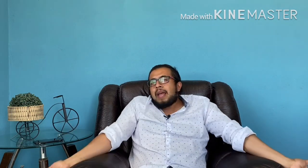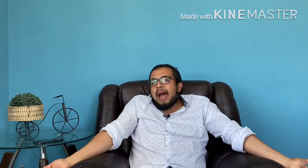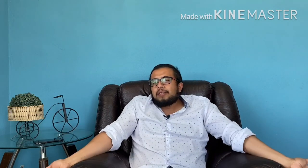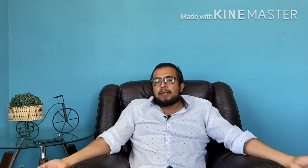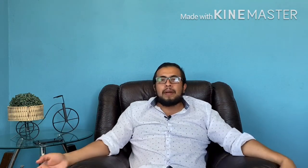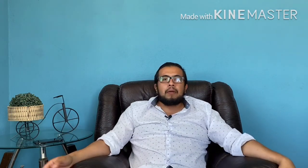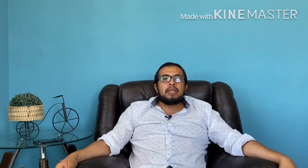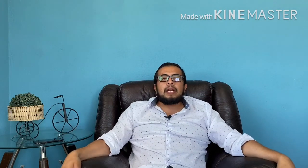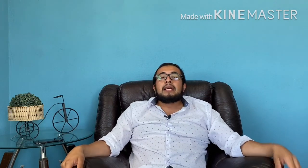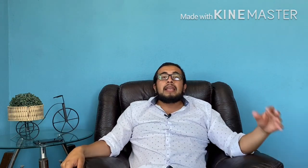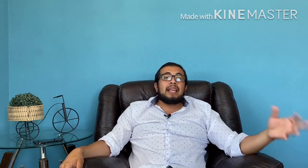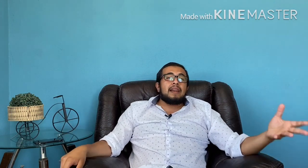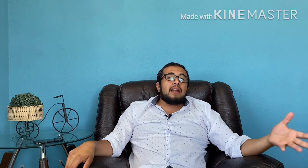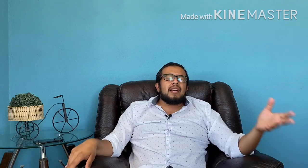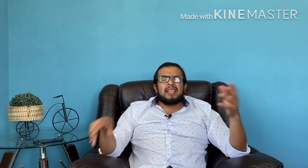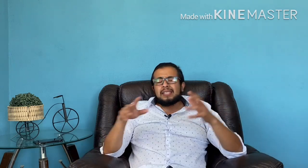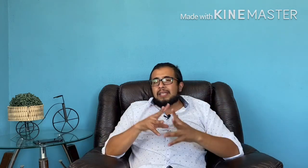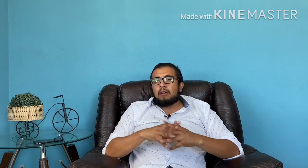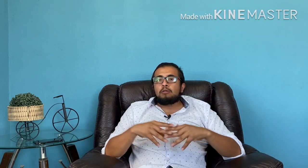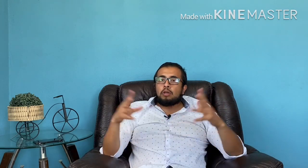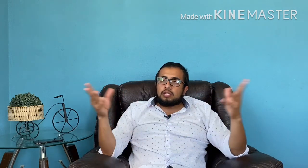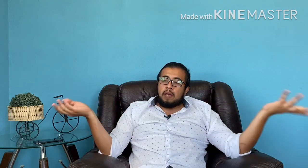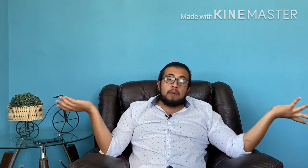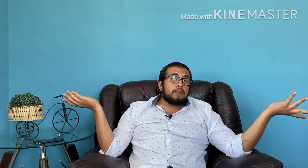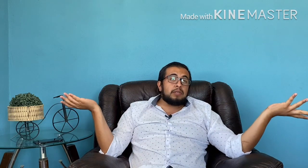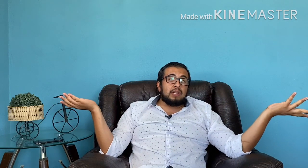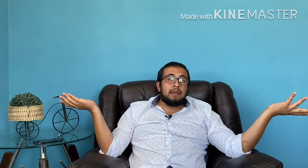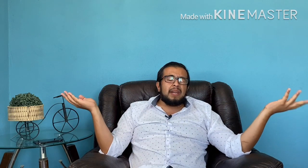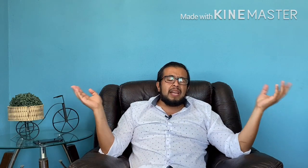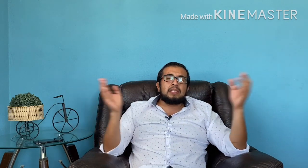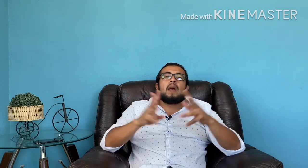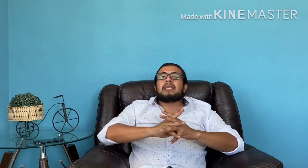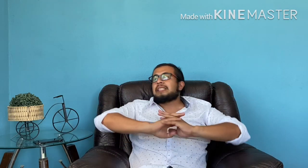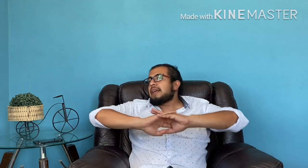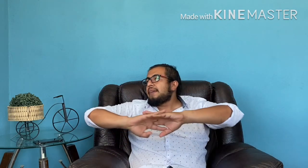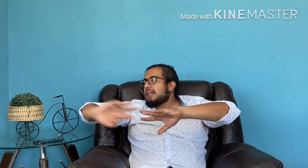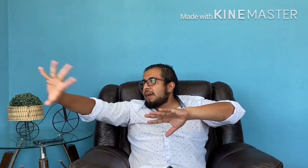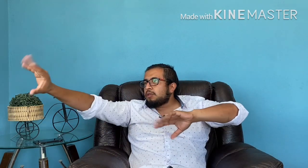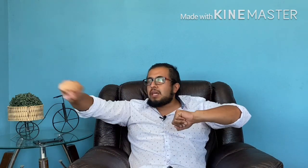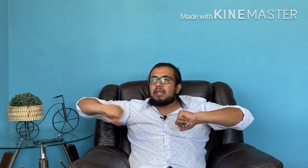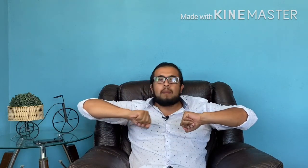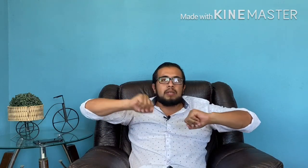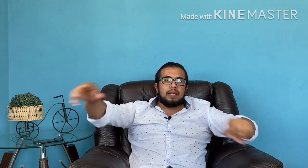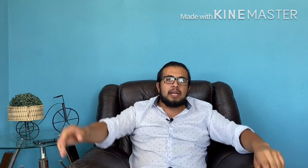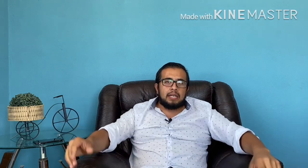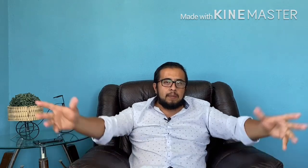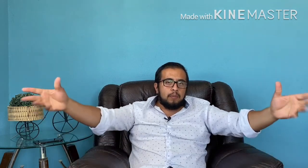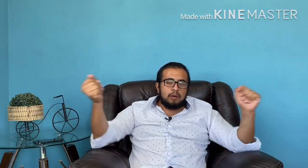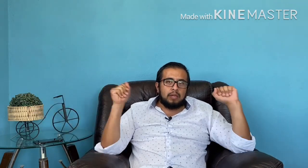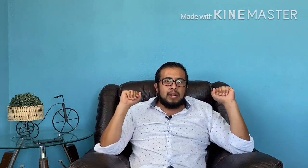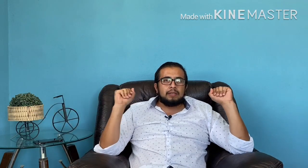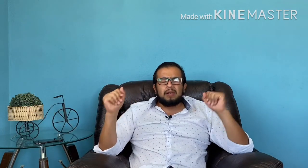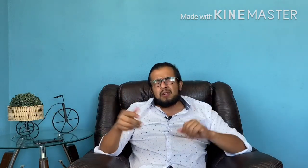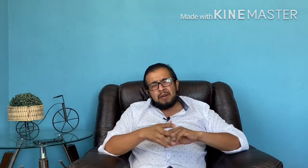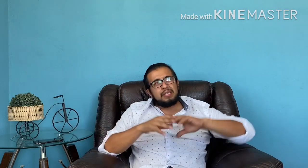pero a eso se van a orillar. Y la realidad es que sería injusto, sí, pero pues es una de las maneras. Ya sé que van a quitar a mucha gente la posibilidad de hacer el examen porque